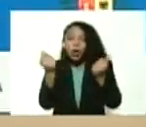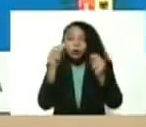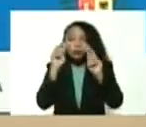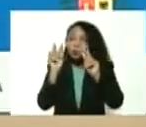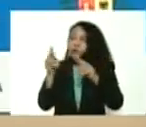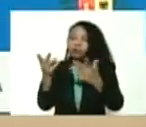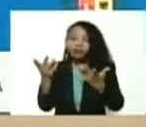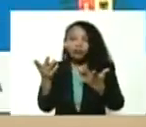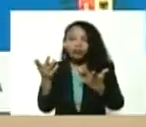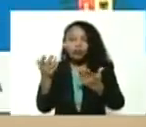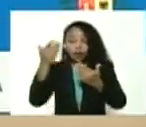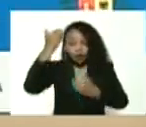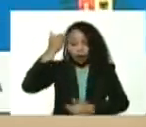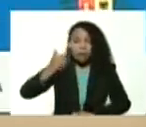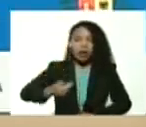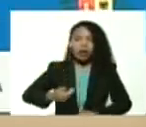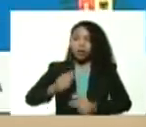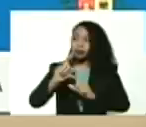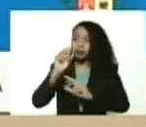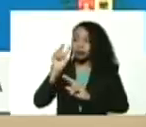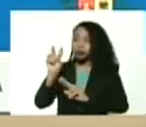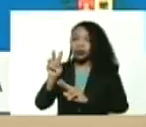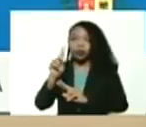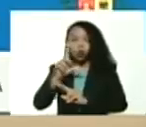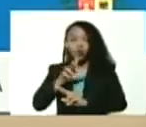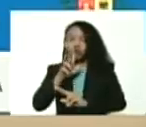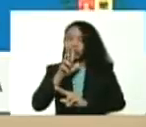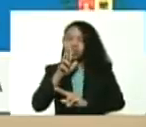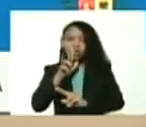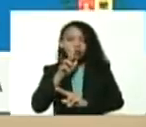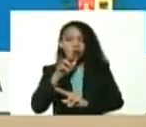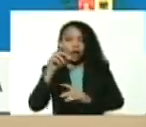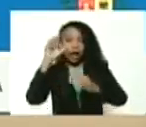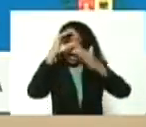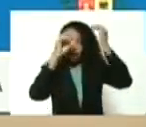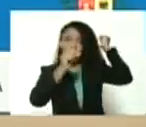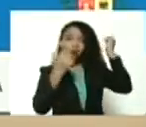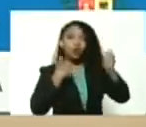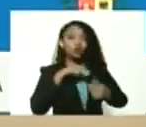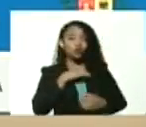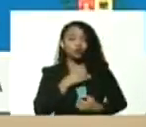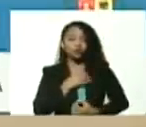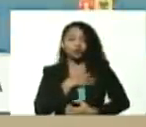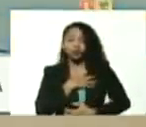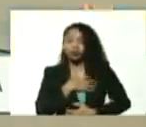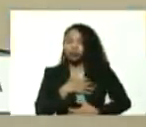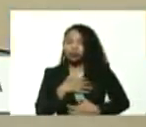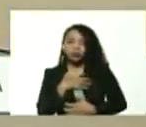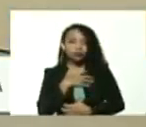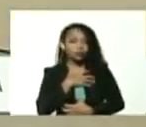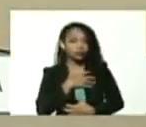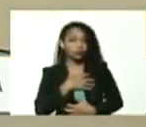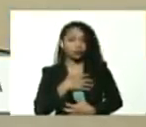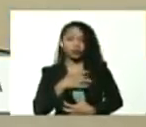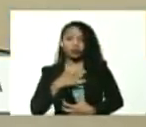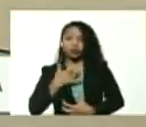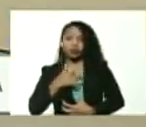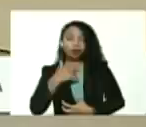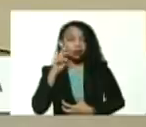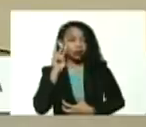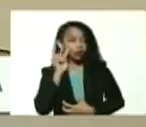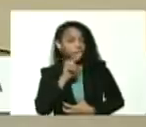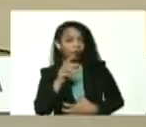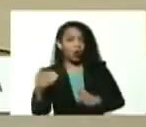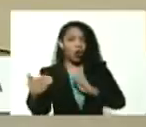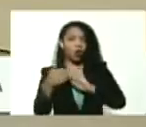Las imágenes son terribles realmente, canciller. Estamos consternados por la masacre que se está dando contra